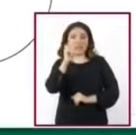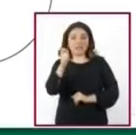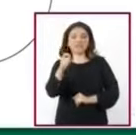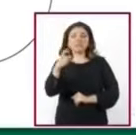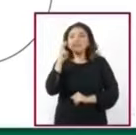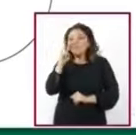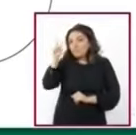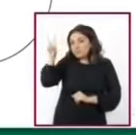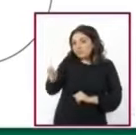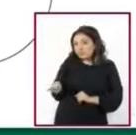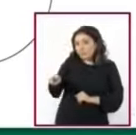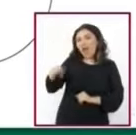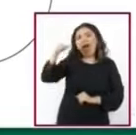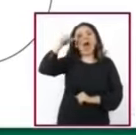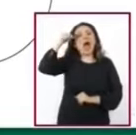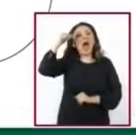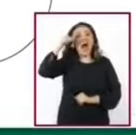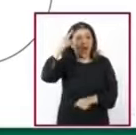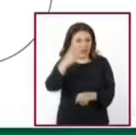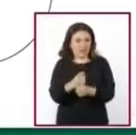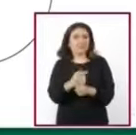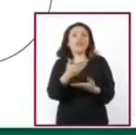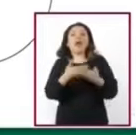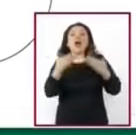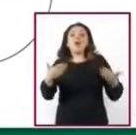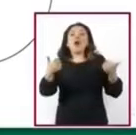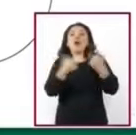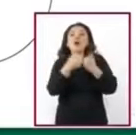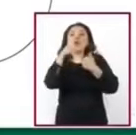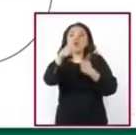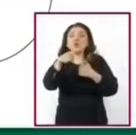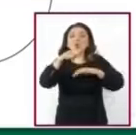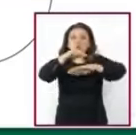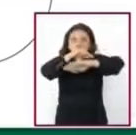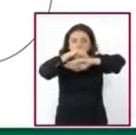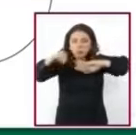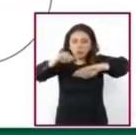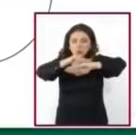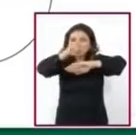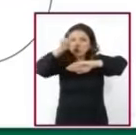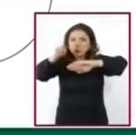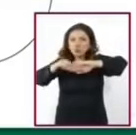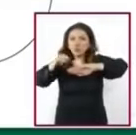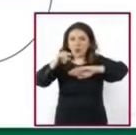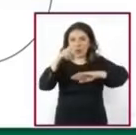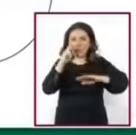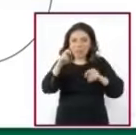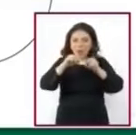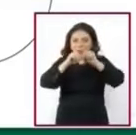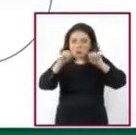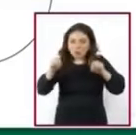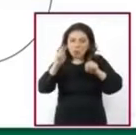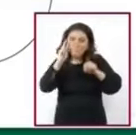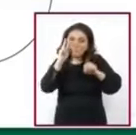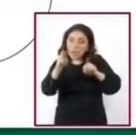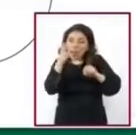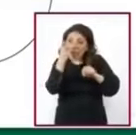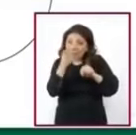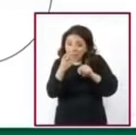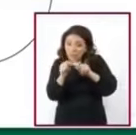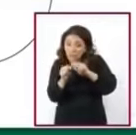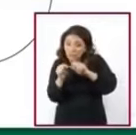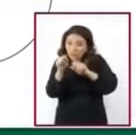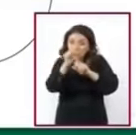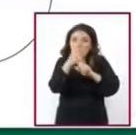por Asia. Con apoyo de un juego de geometría, se traza un radio cualquiera en la circunferencia y a partir de